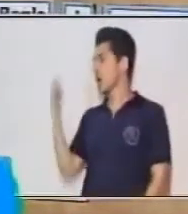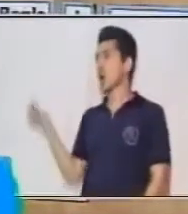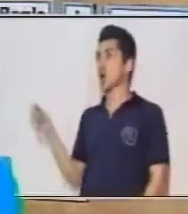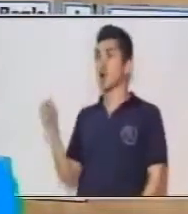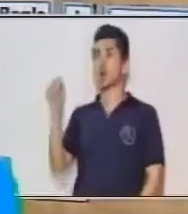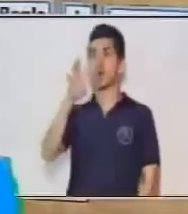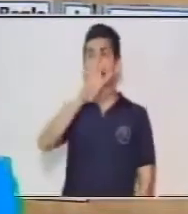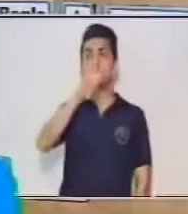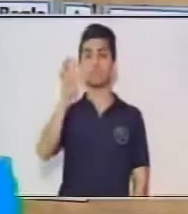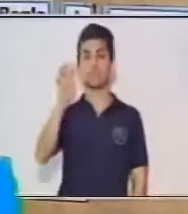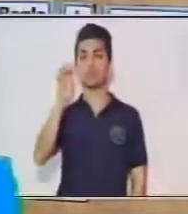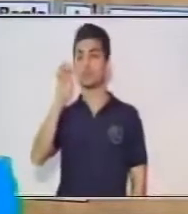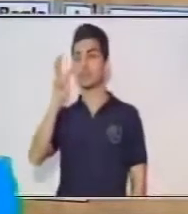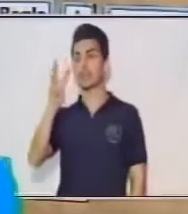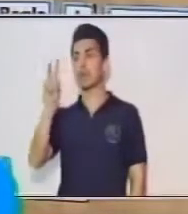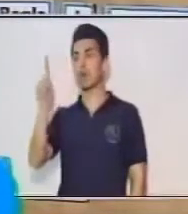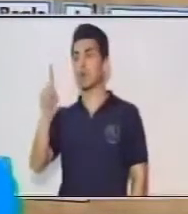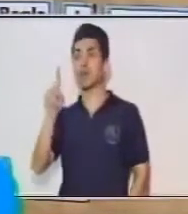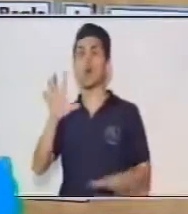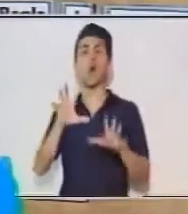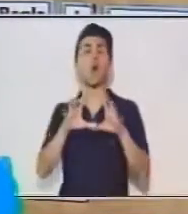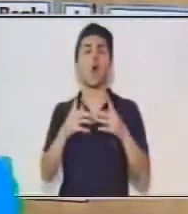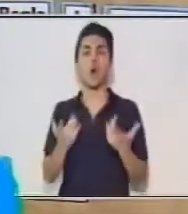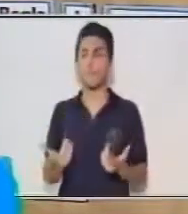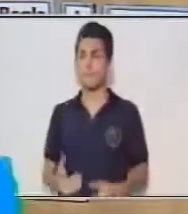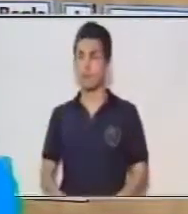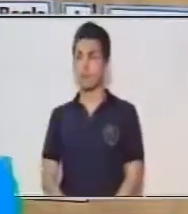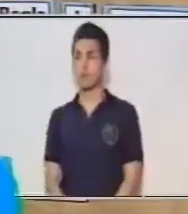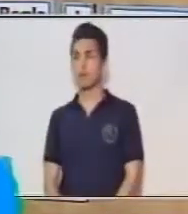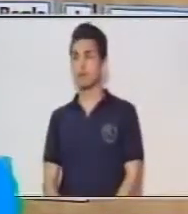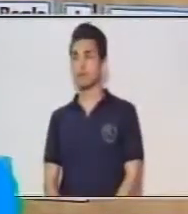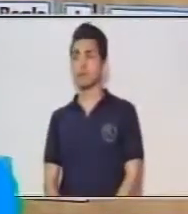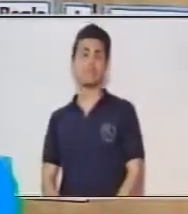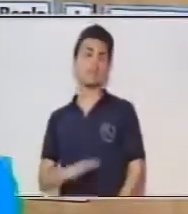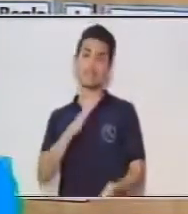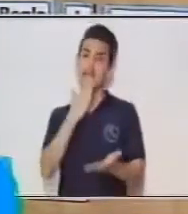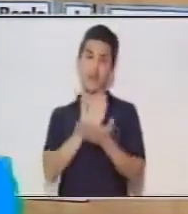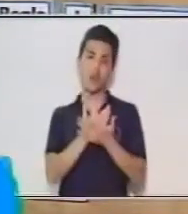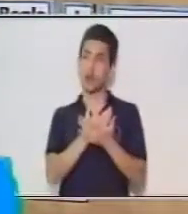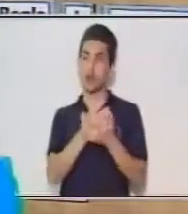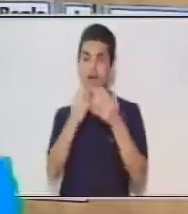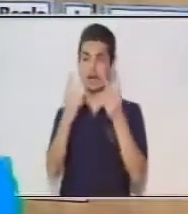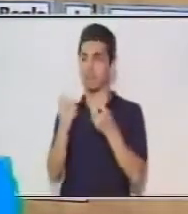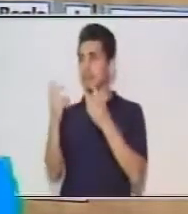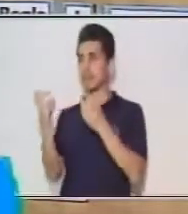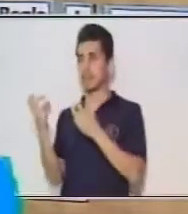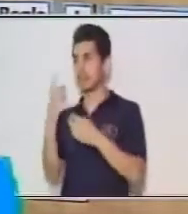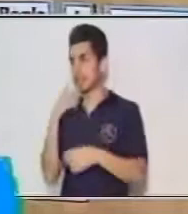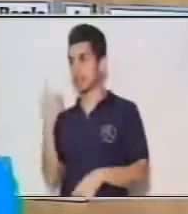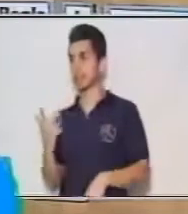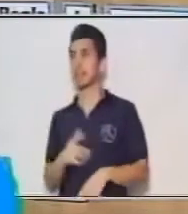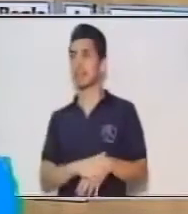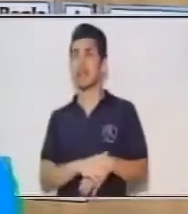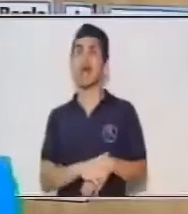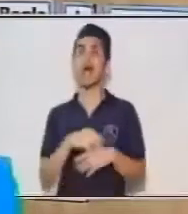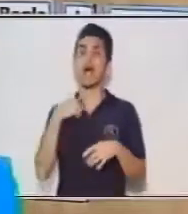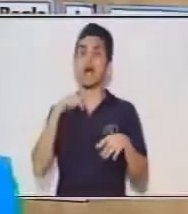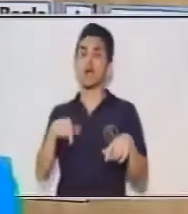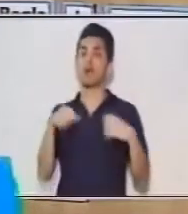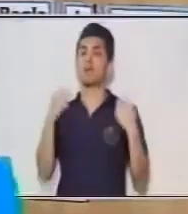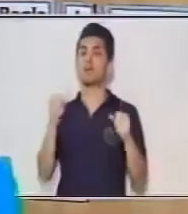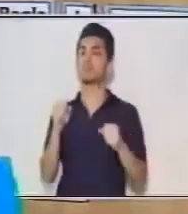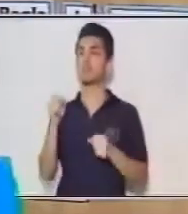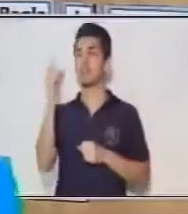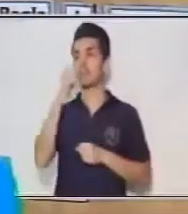431. ¿Cómo lo formarías? Ya no es una repetición. Vamos a aplicar